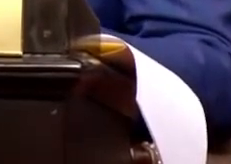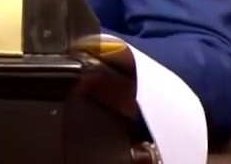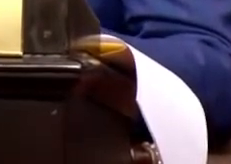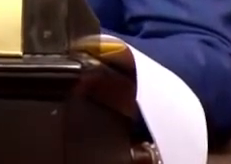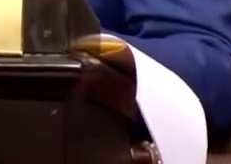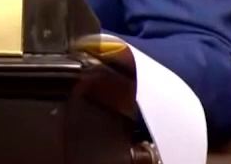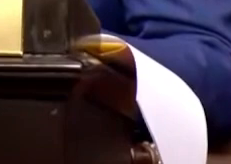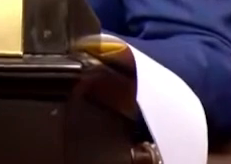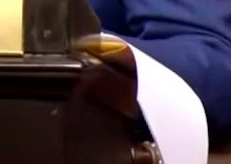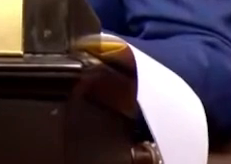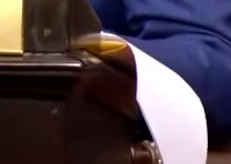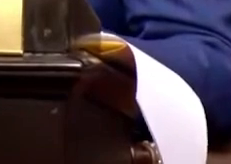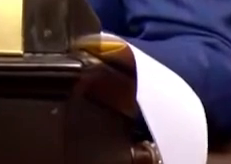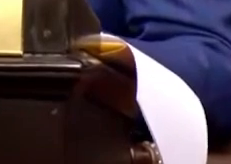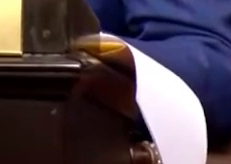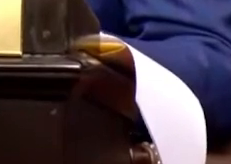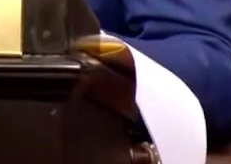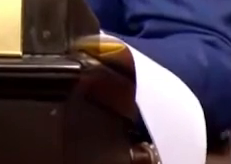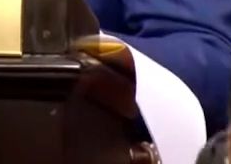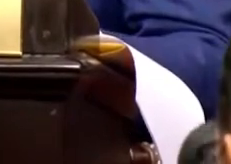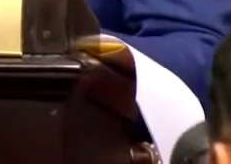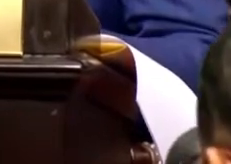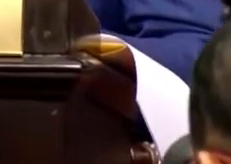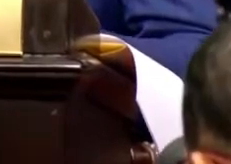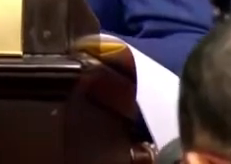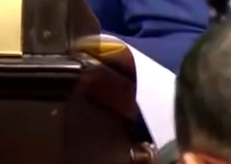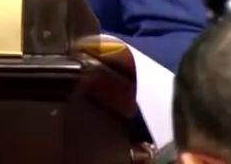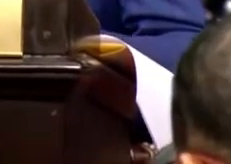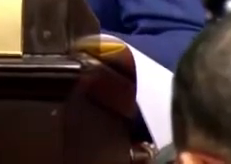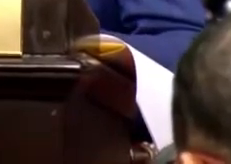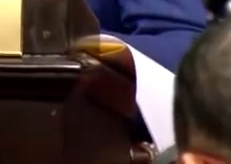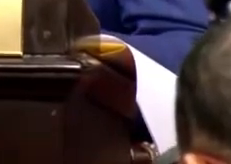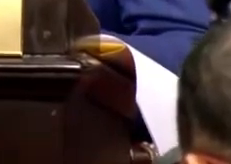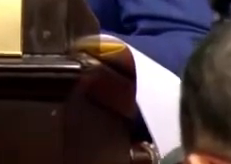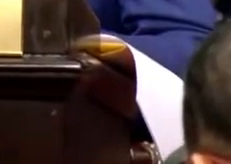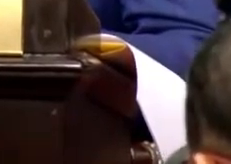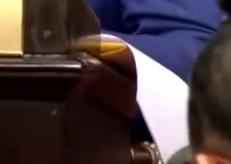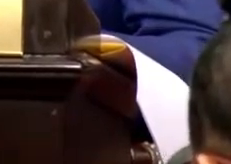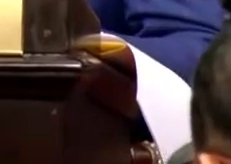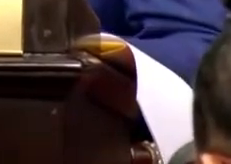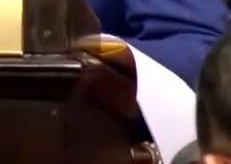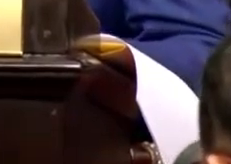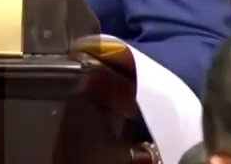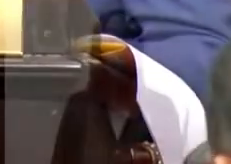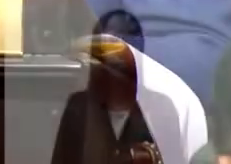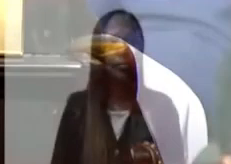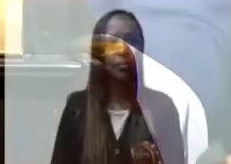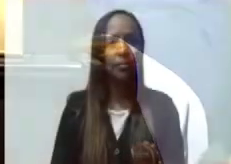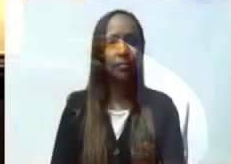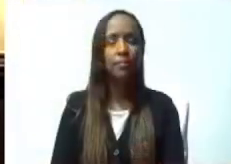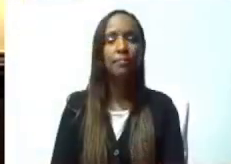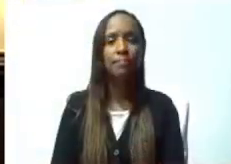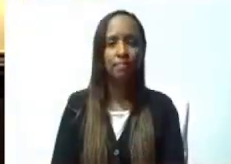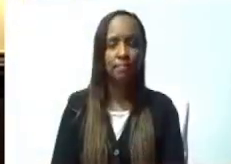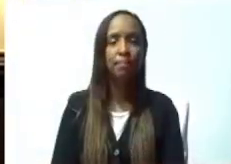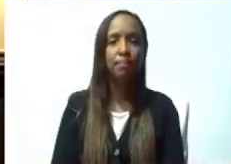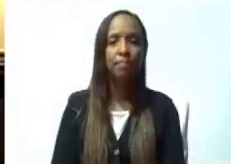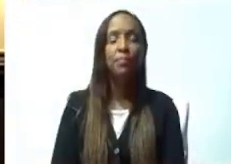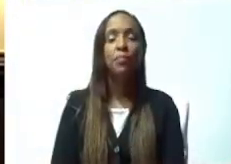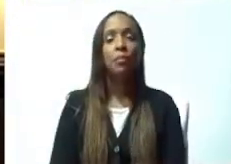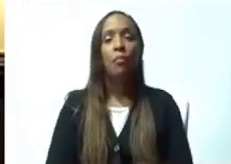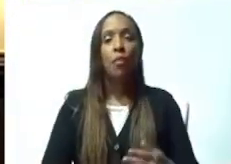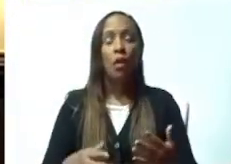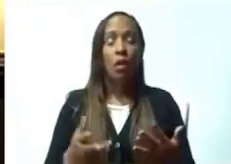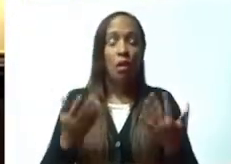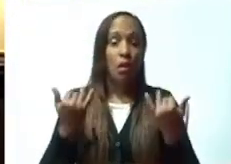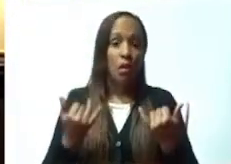esa dirección, presidente, nosotros tenemos una siguiente propuesta de modificación. Al artículo 4, agregar